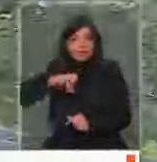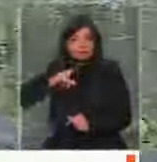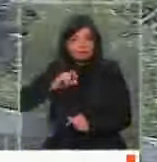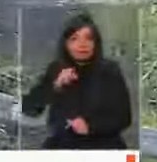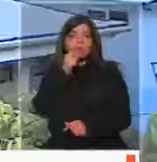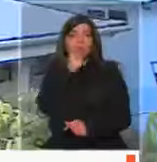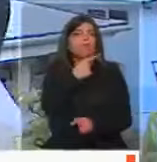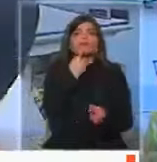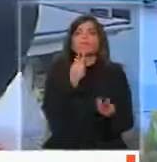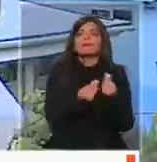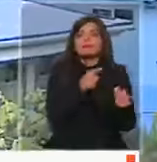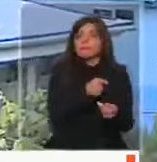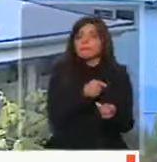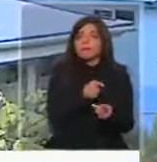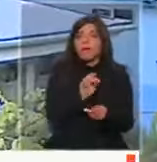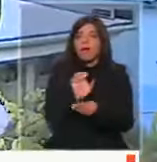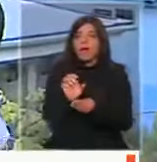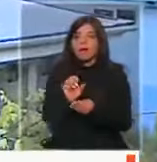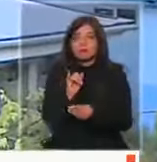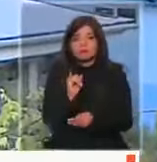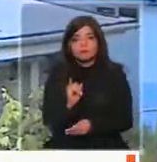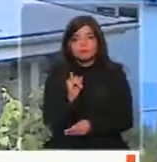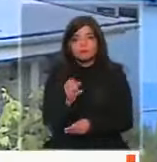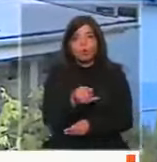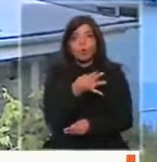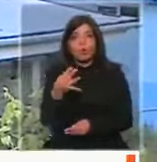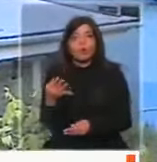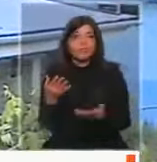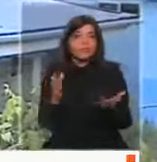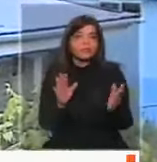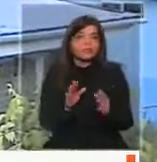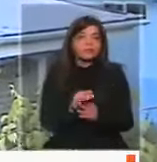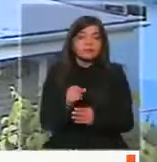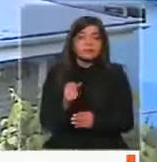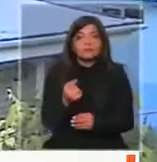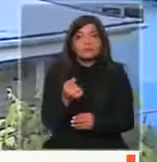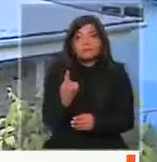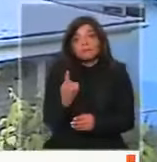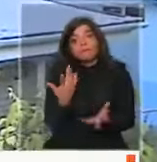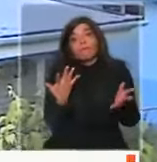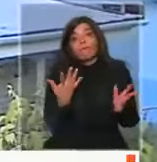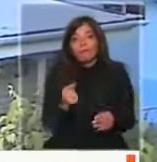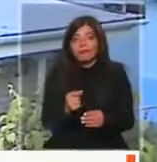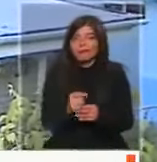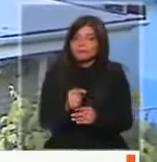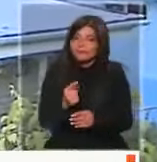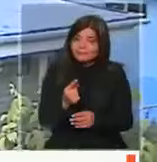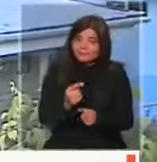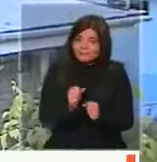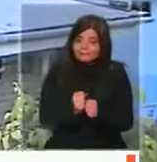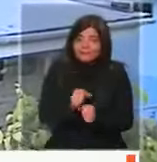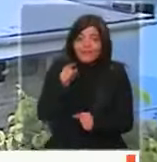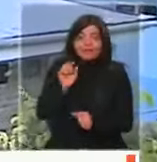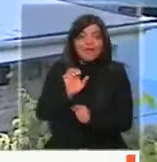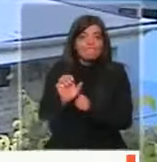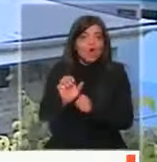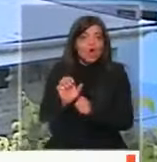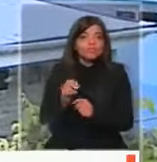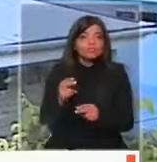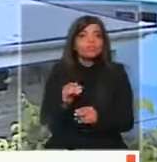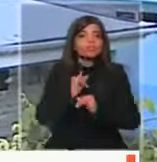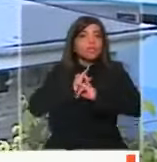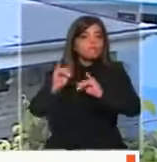acusaciones. ¿Han ocurrido violaciones? Sí, sí, sí. ¿Cuántas violaciones? No, será una. Sí, una. Y esta violación se informó